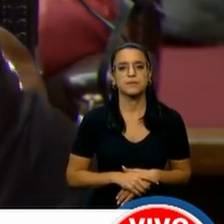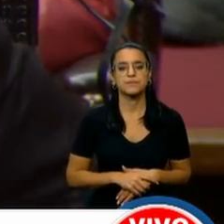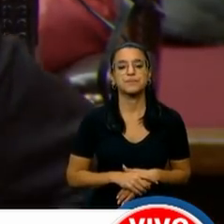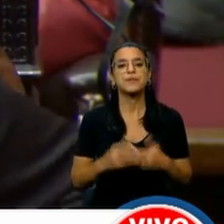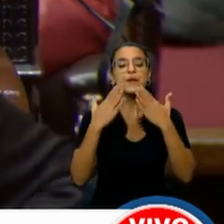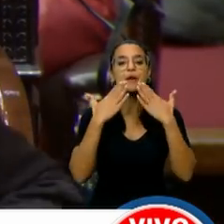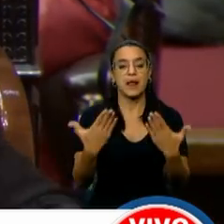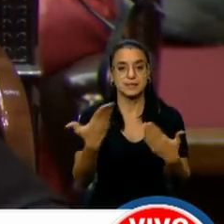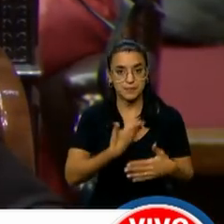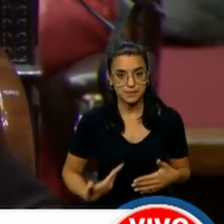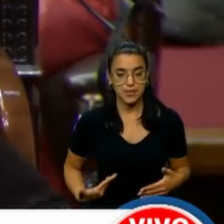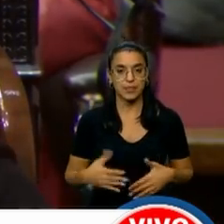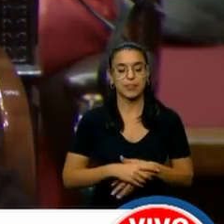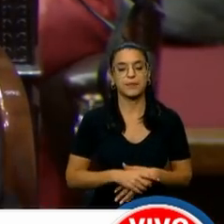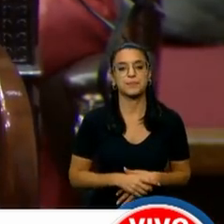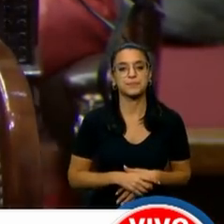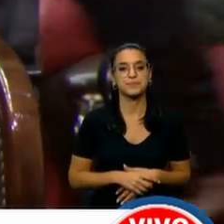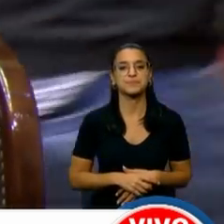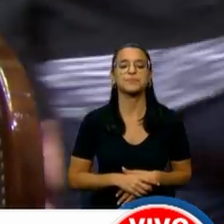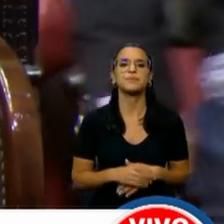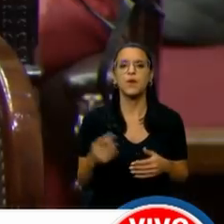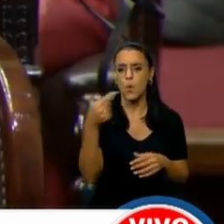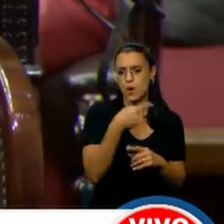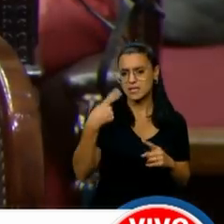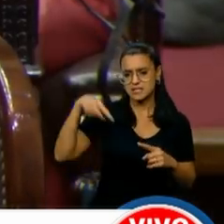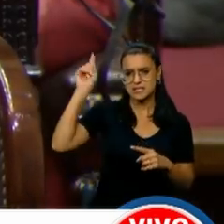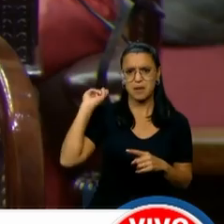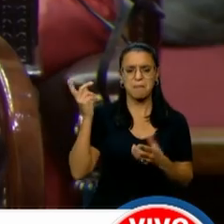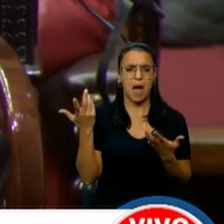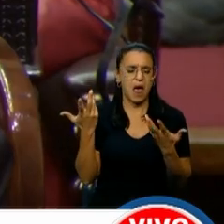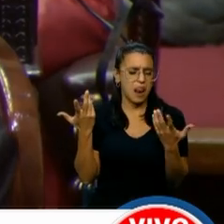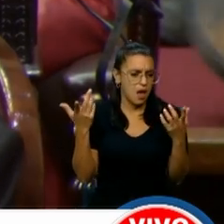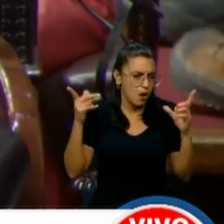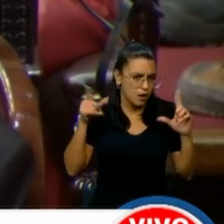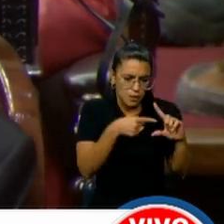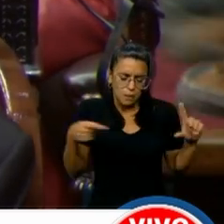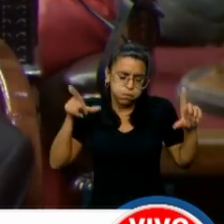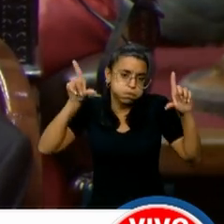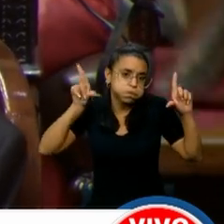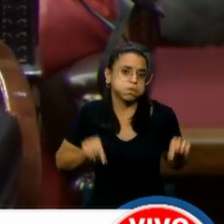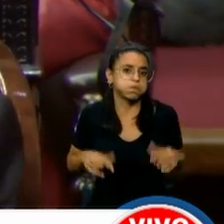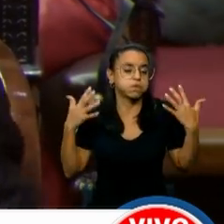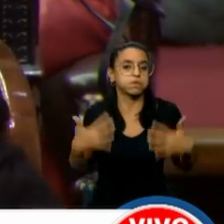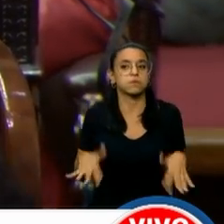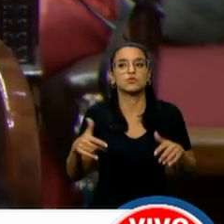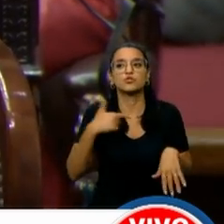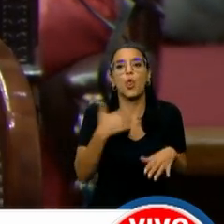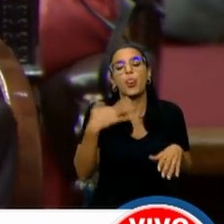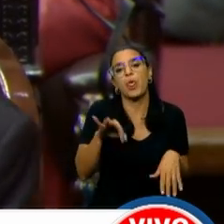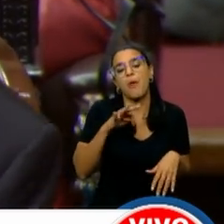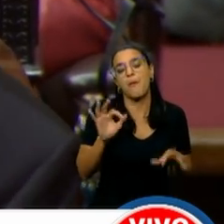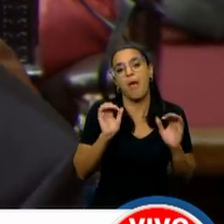gracias presidente hace una semana intensa donde he tenido que acompañar